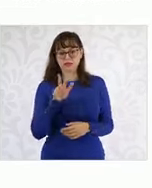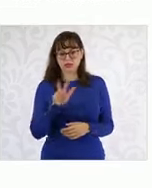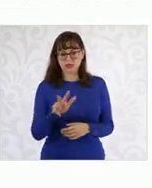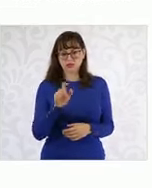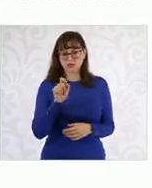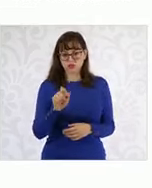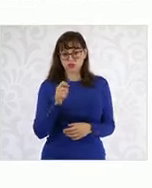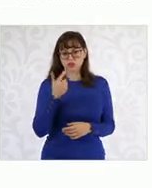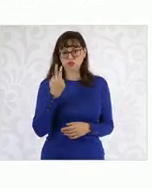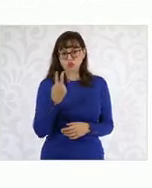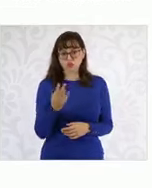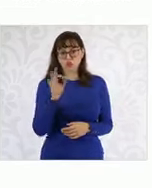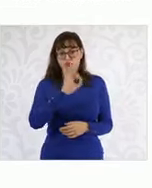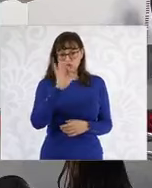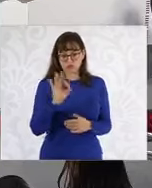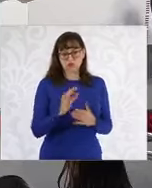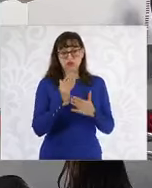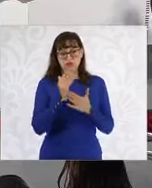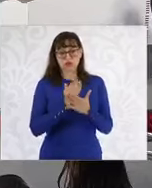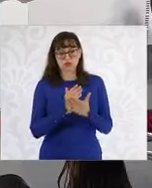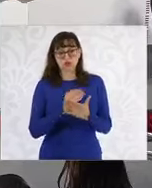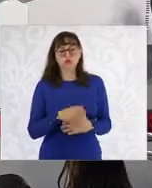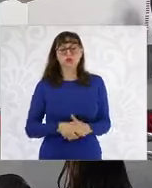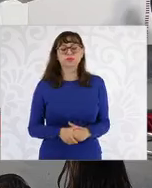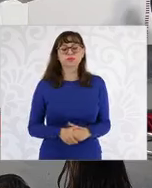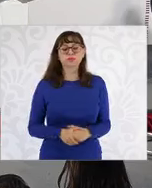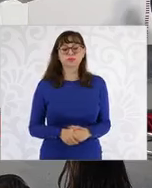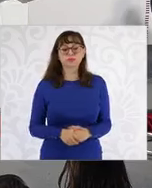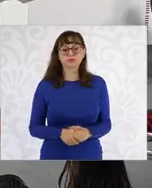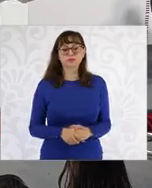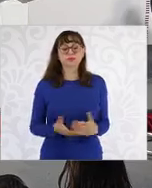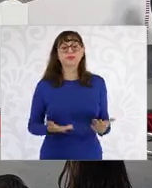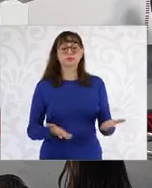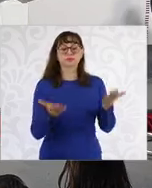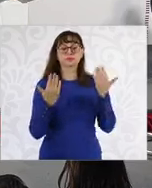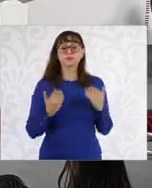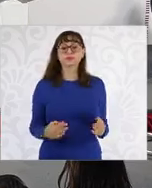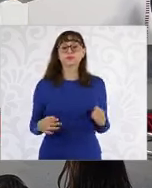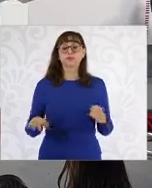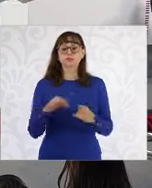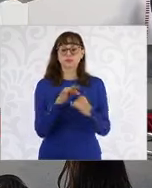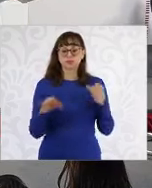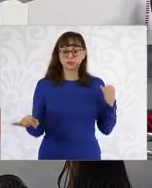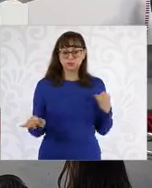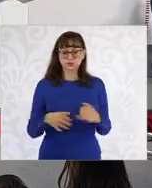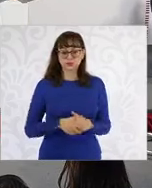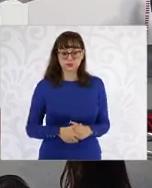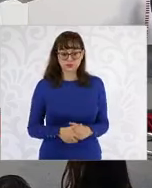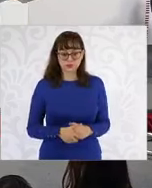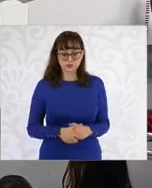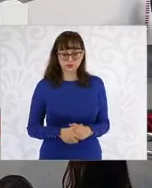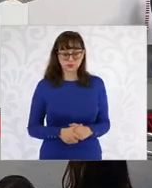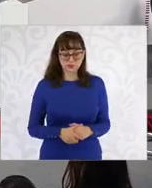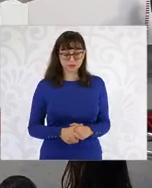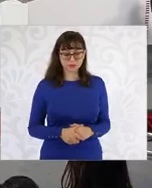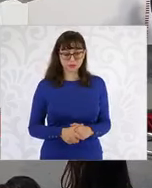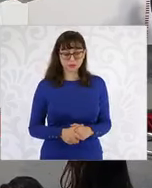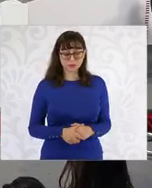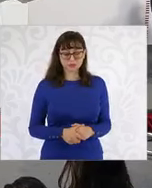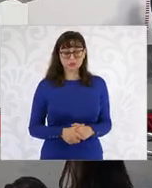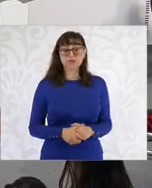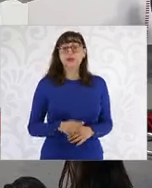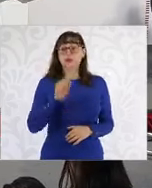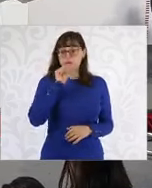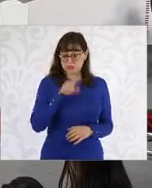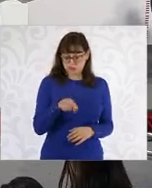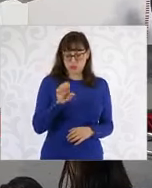18.2 puntos porcentuales. Para finalizar, la siguiente. En esta misma